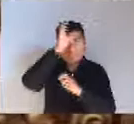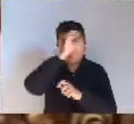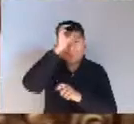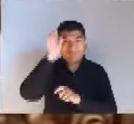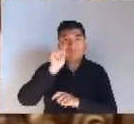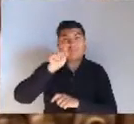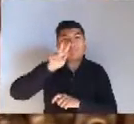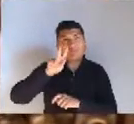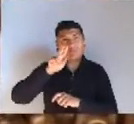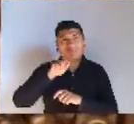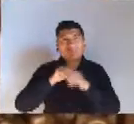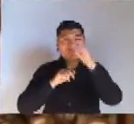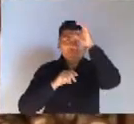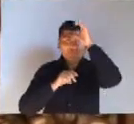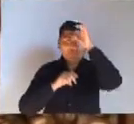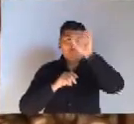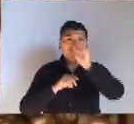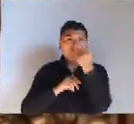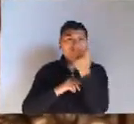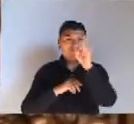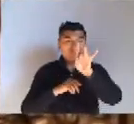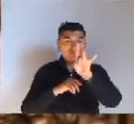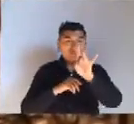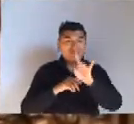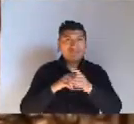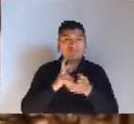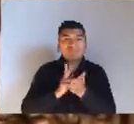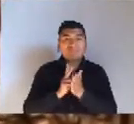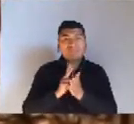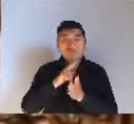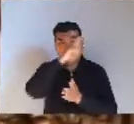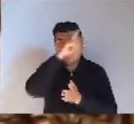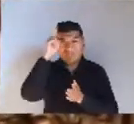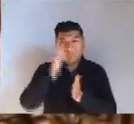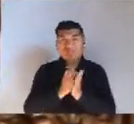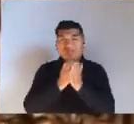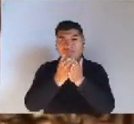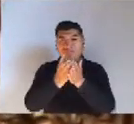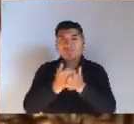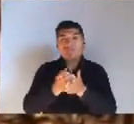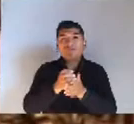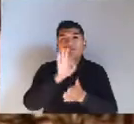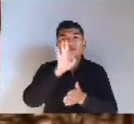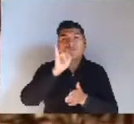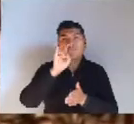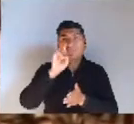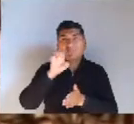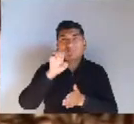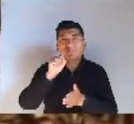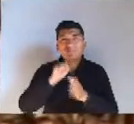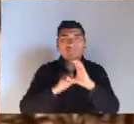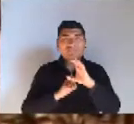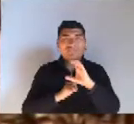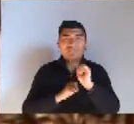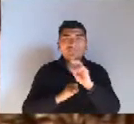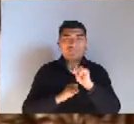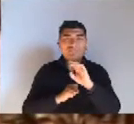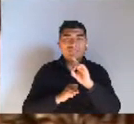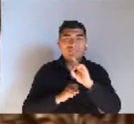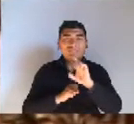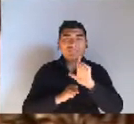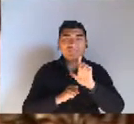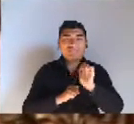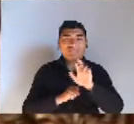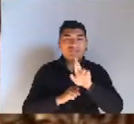Católica Televisión, Canal 18, Canal 57 Virgen de Copacabana, Radio María en todas frecuencias, el Sistema Fides, Radio Candelaria para Coroy